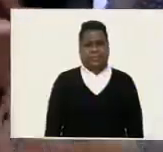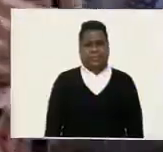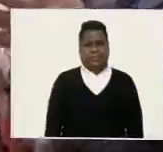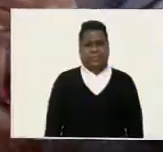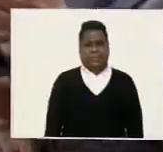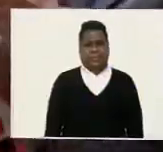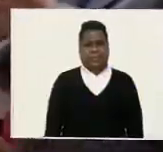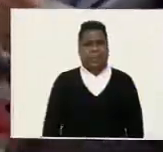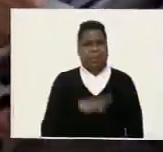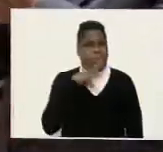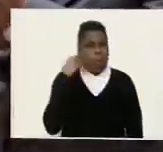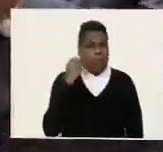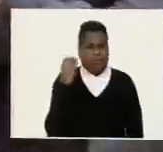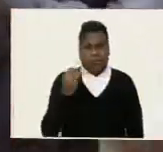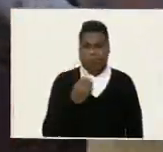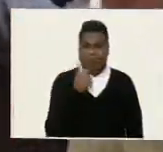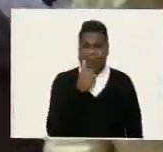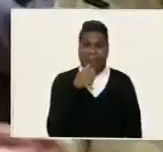Juventud, juventud.